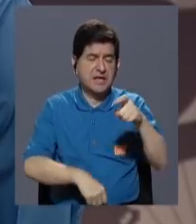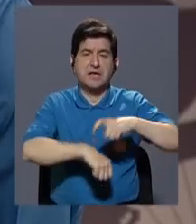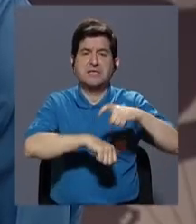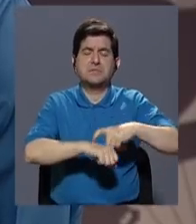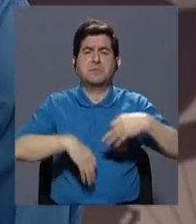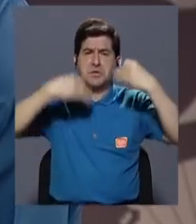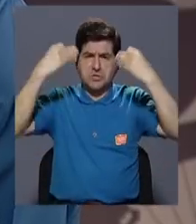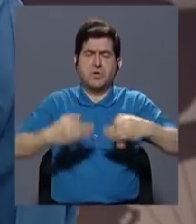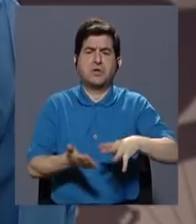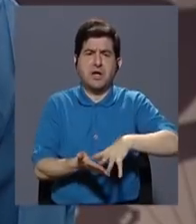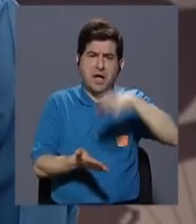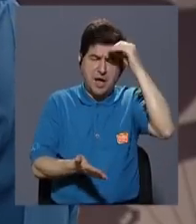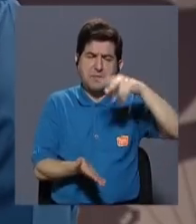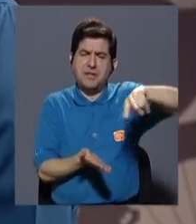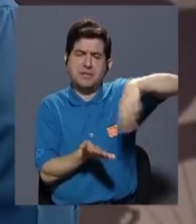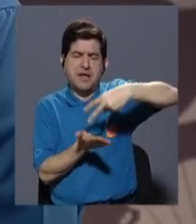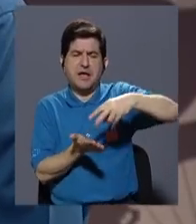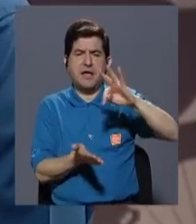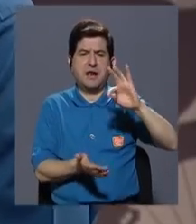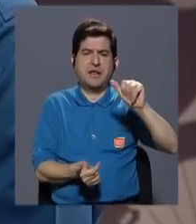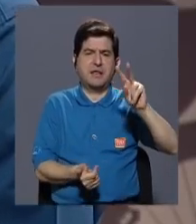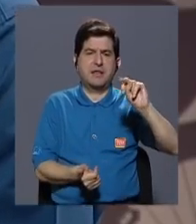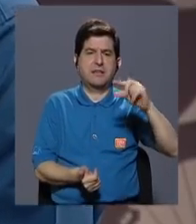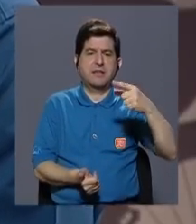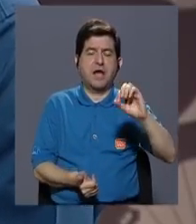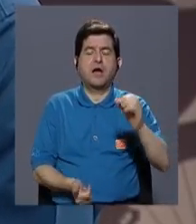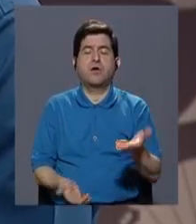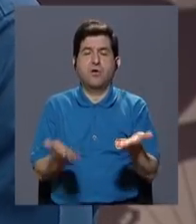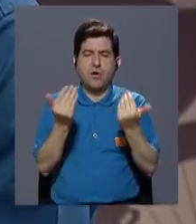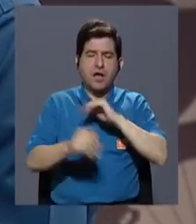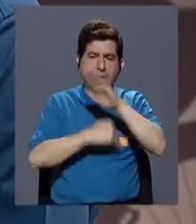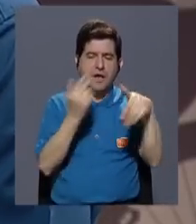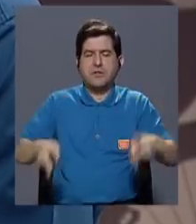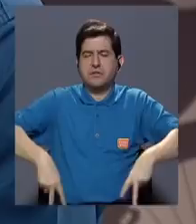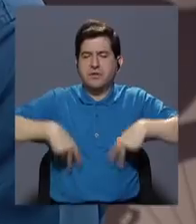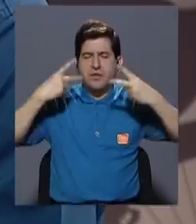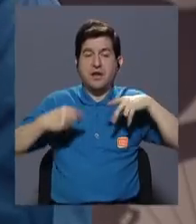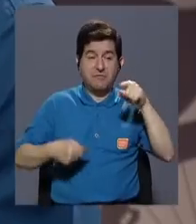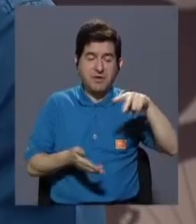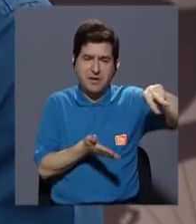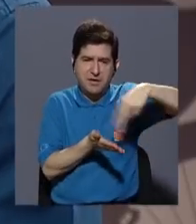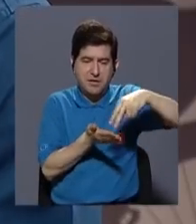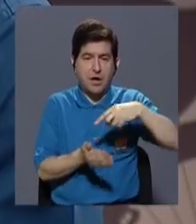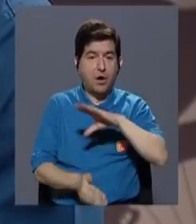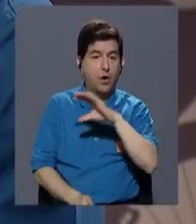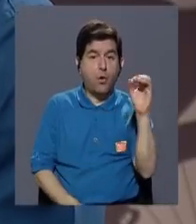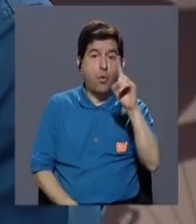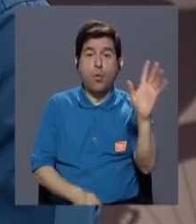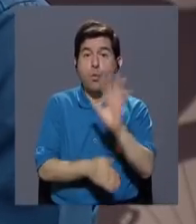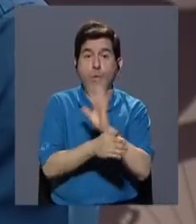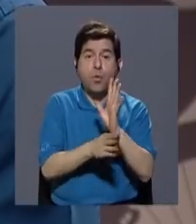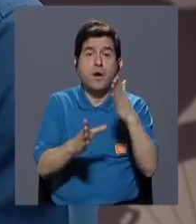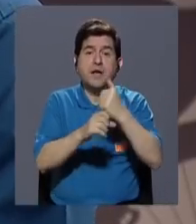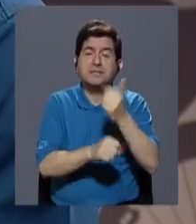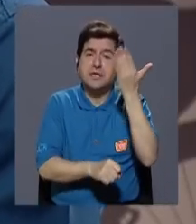decidieron no sea aprender tango porque toda la vida habían querido aprender tango o en este caso quiero hacer una película despuntaba porque quieres una película